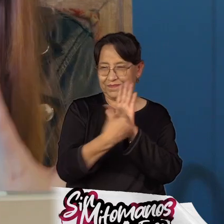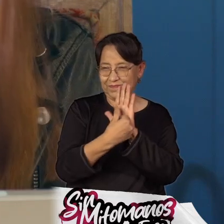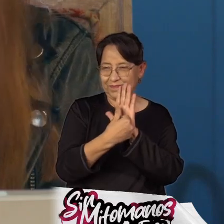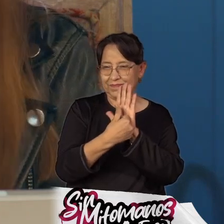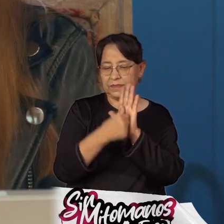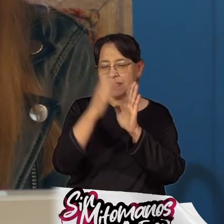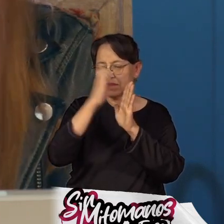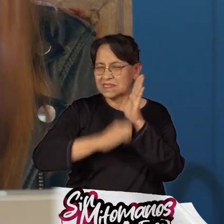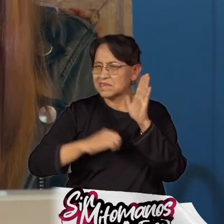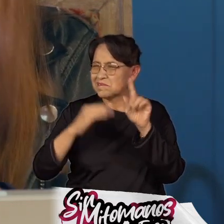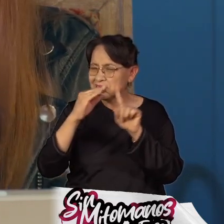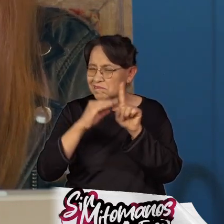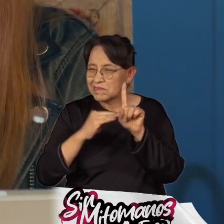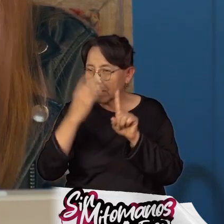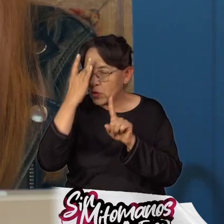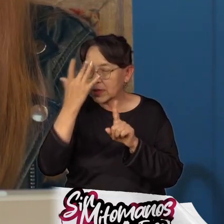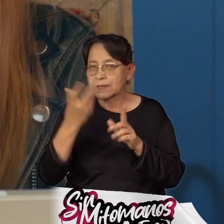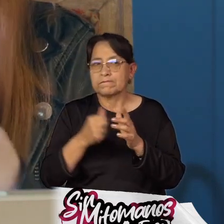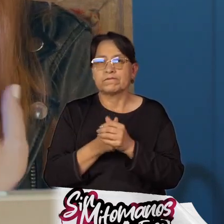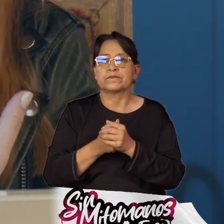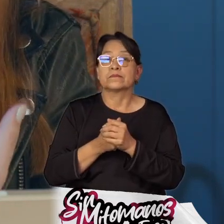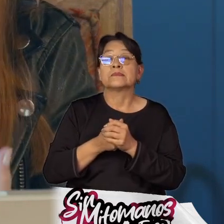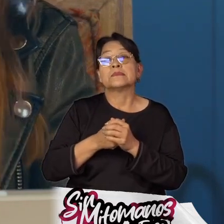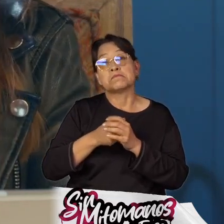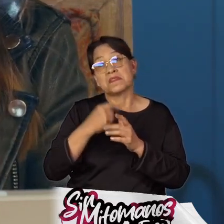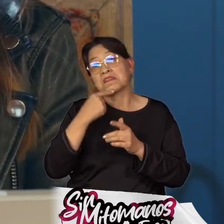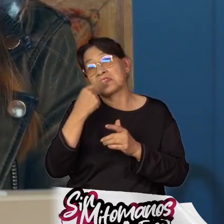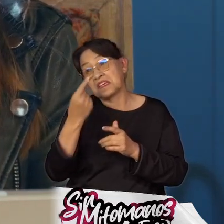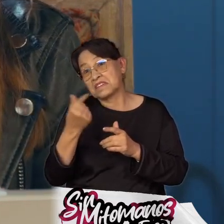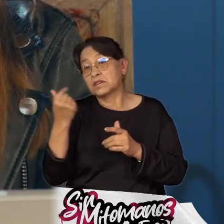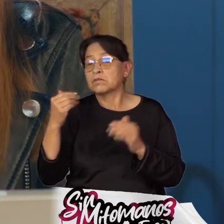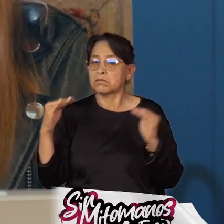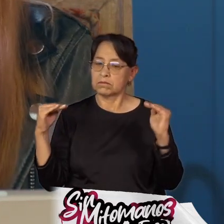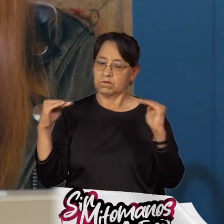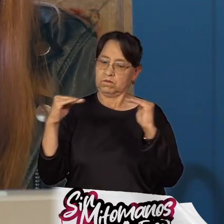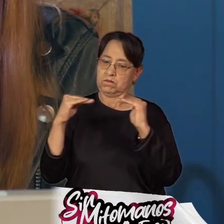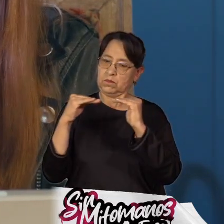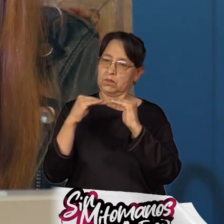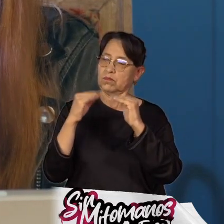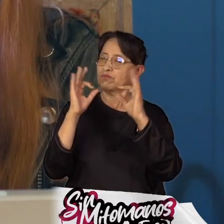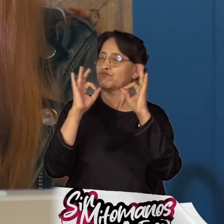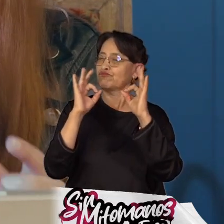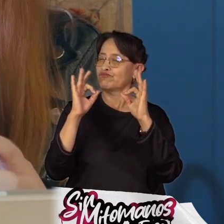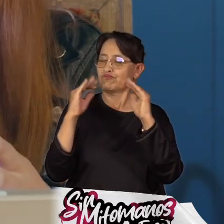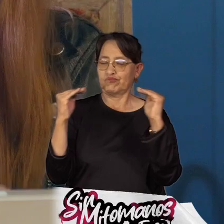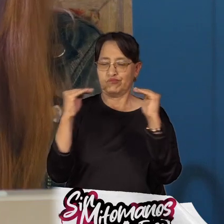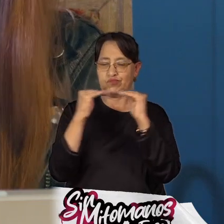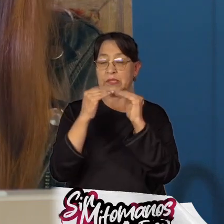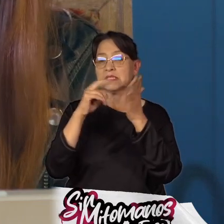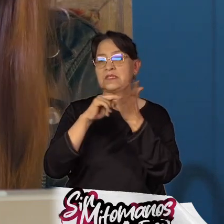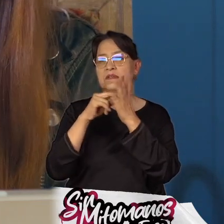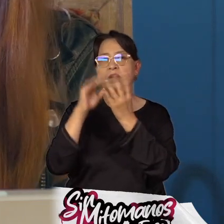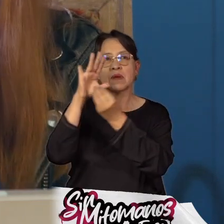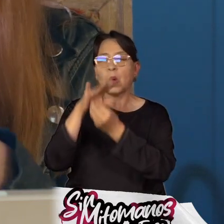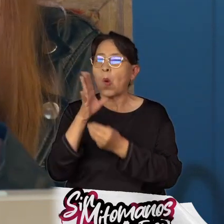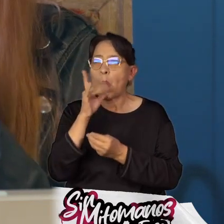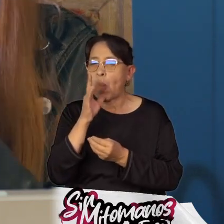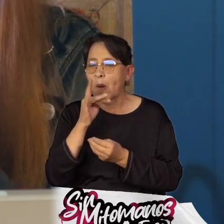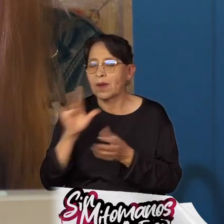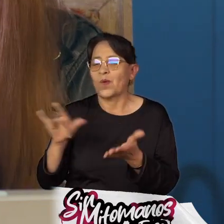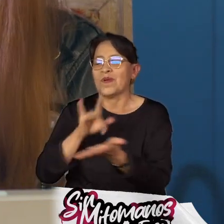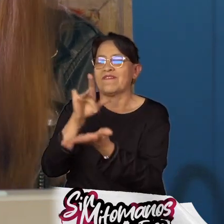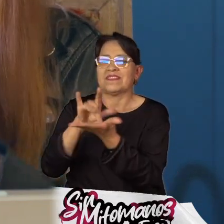la eliminación habla que se puede llegar a una mayor equidad. Entonces, si se elimina esa discriminación